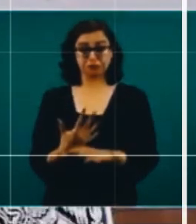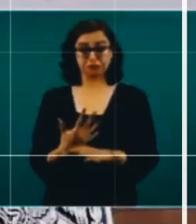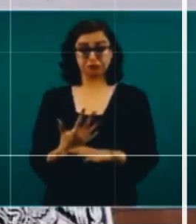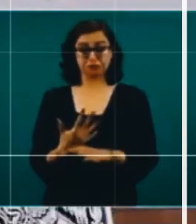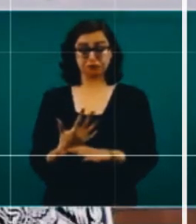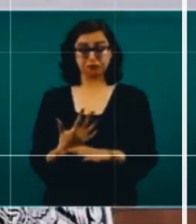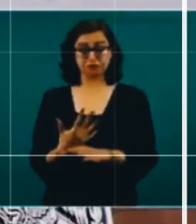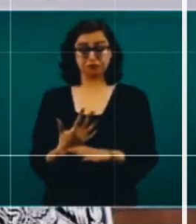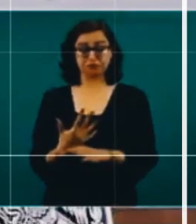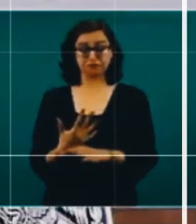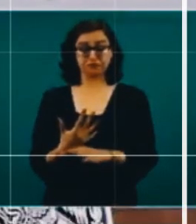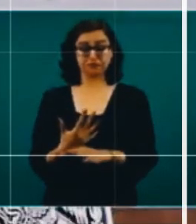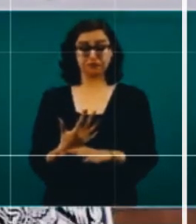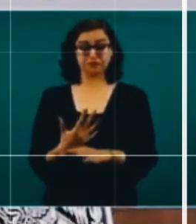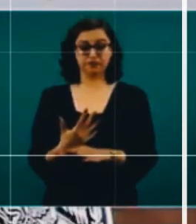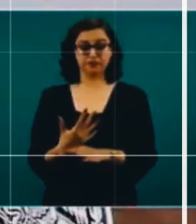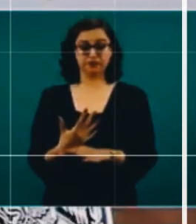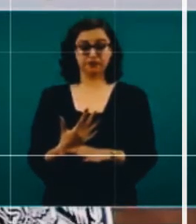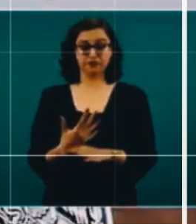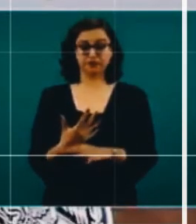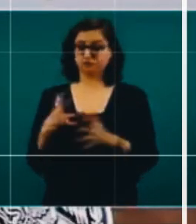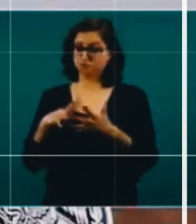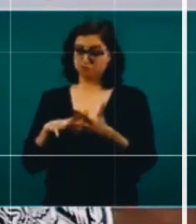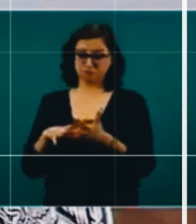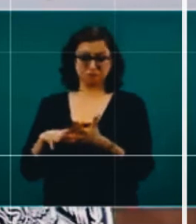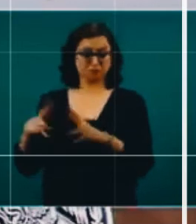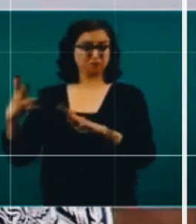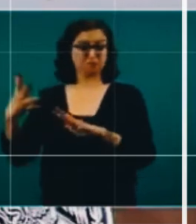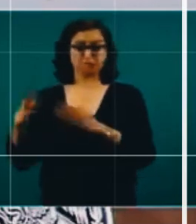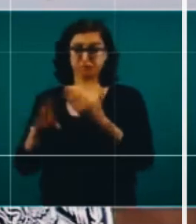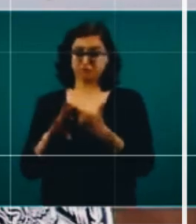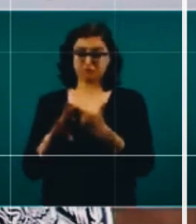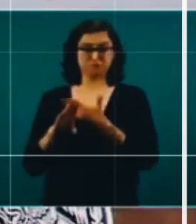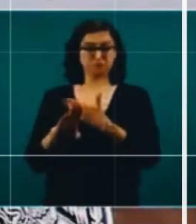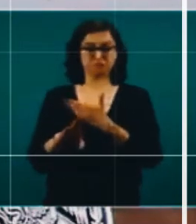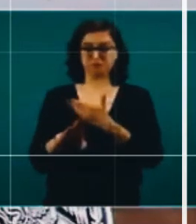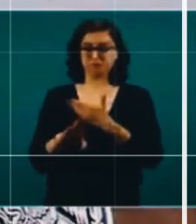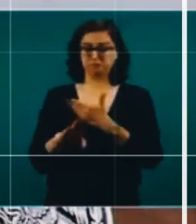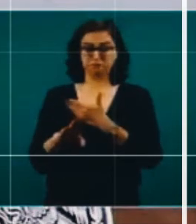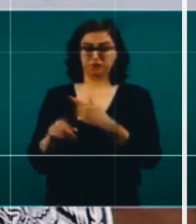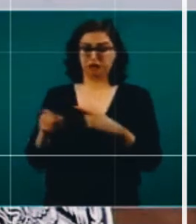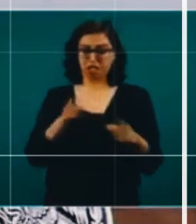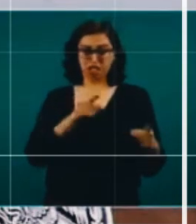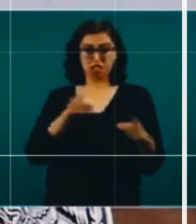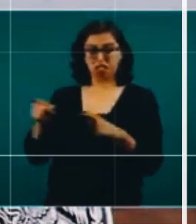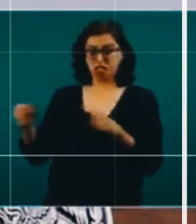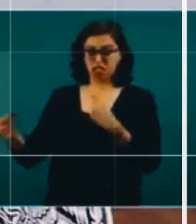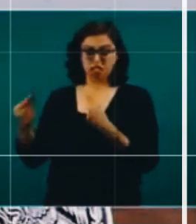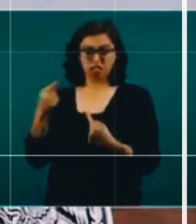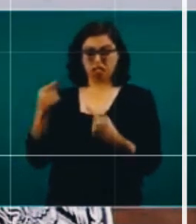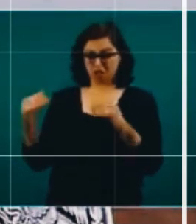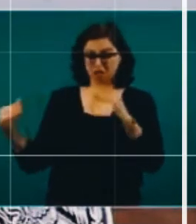que habla de la no violencia, de no responder con violencia.